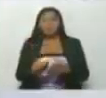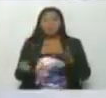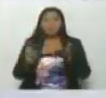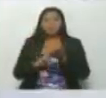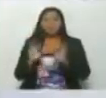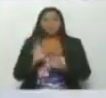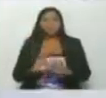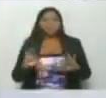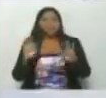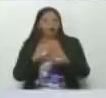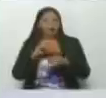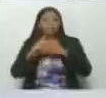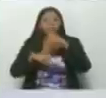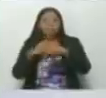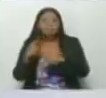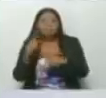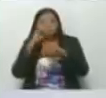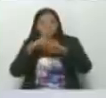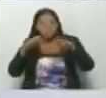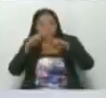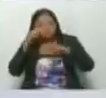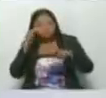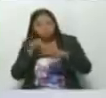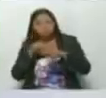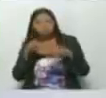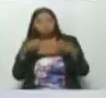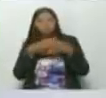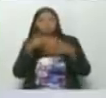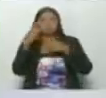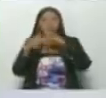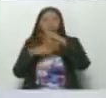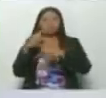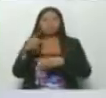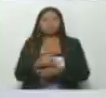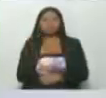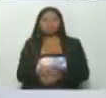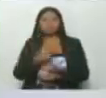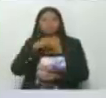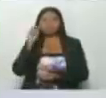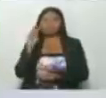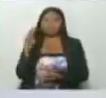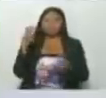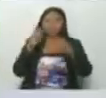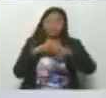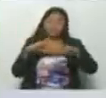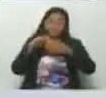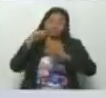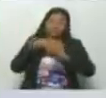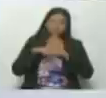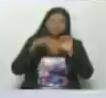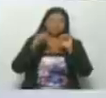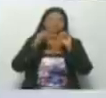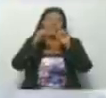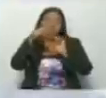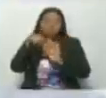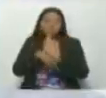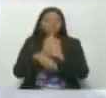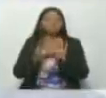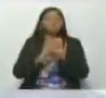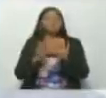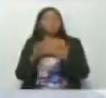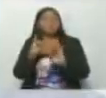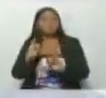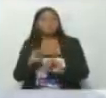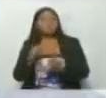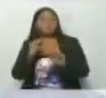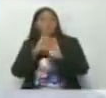esa tras ese proceso y tras esta revisión también el partido político ahora entendemos que esa revisión va a continuar ahora a fondo aún cuando estén